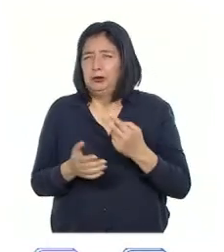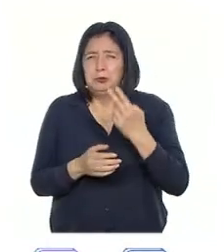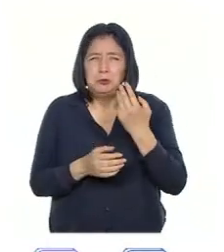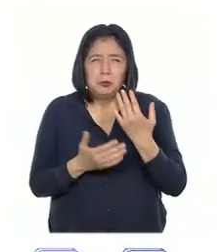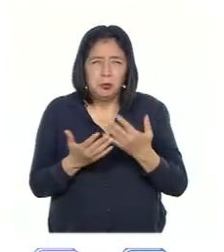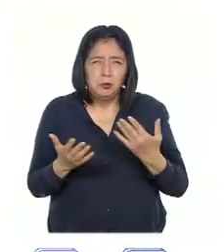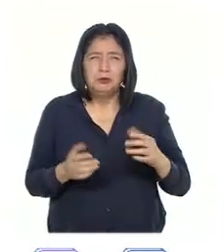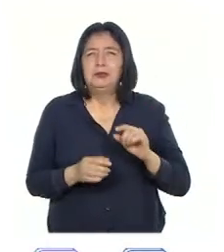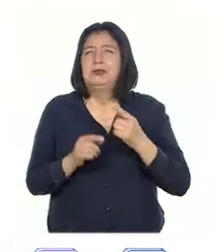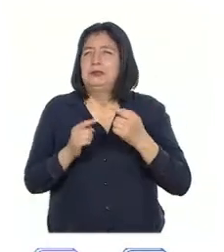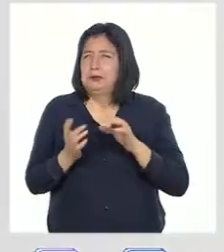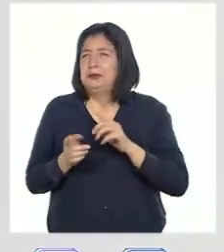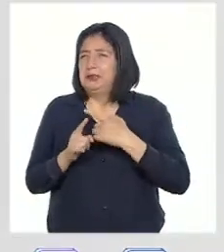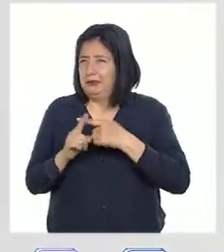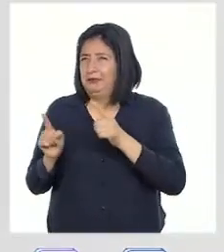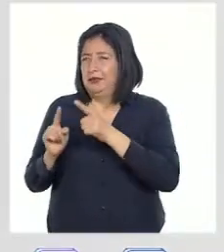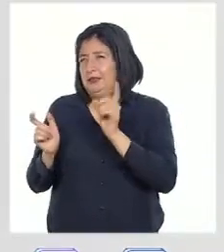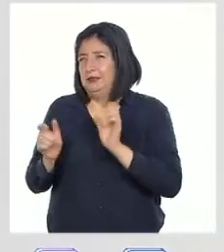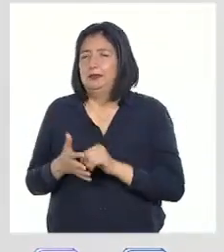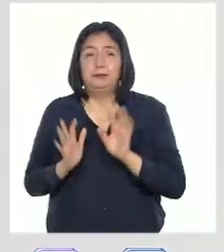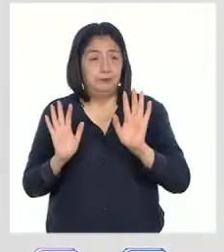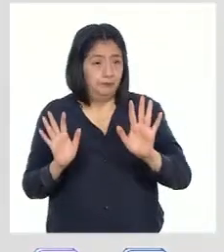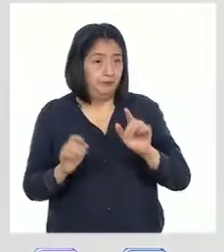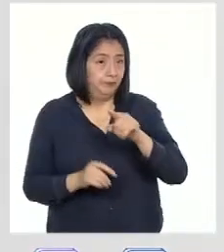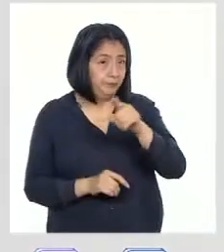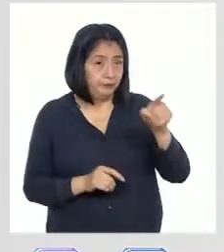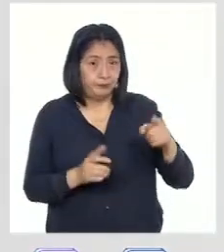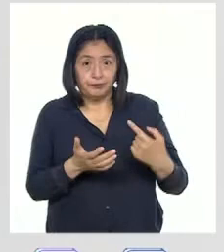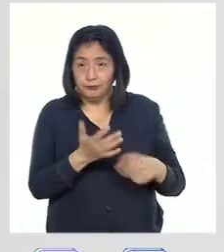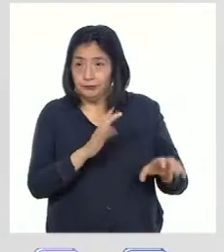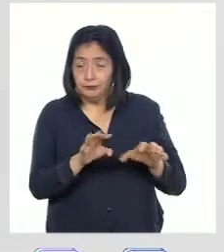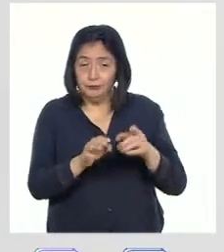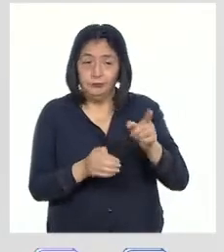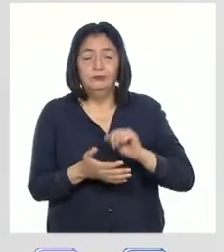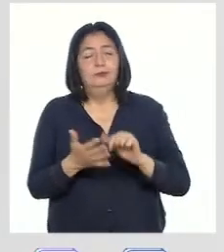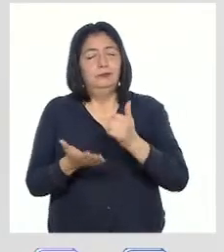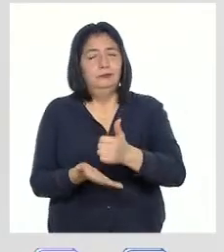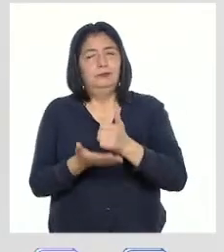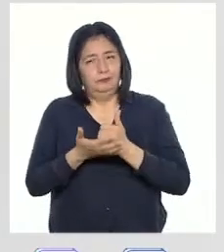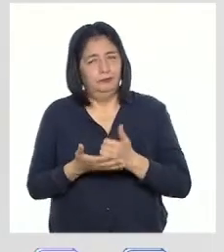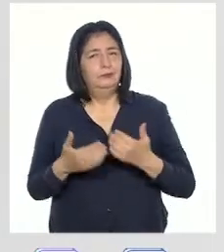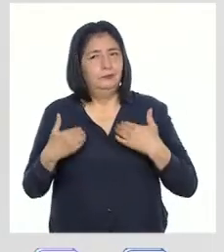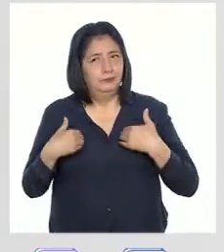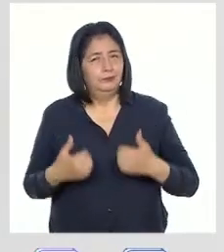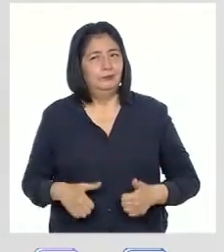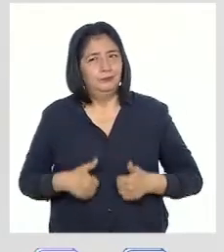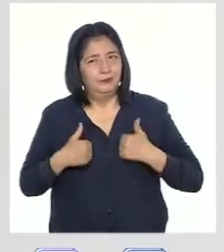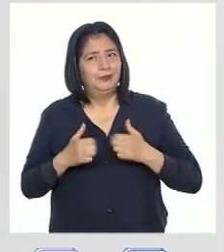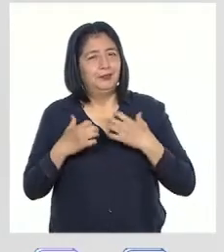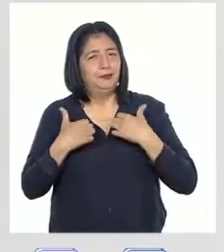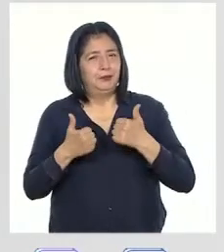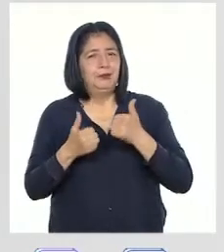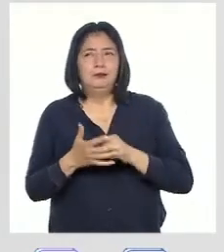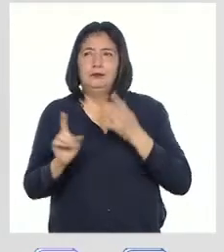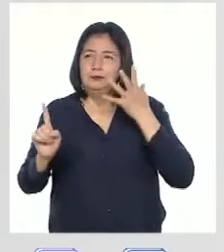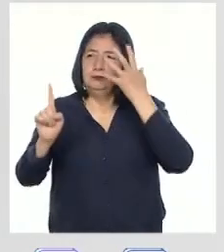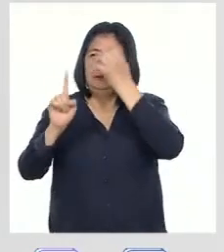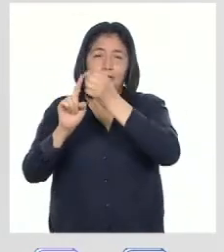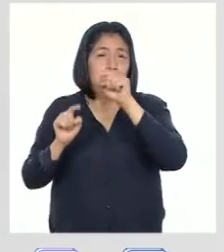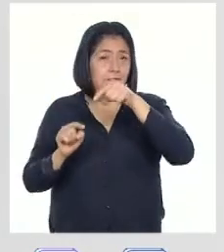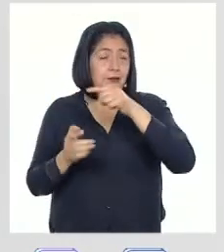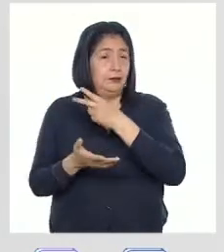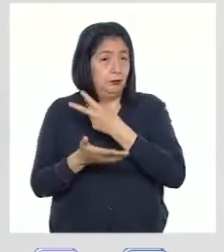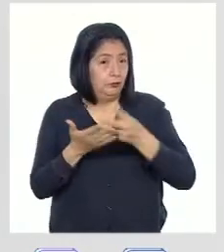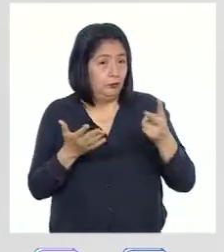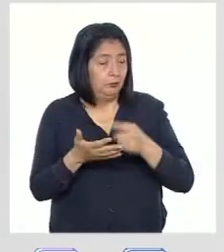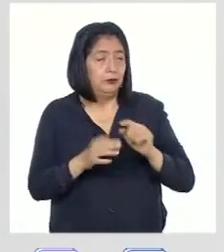podemos marcar la diferencia. Y además, estas acciones nos ayudan a tener una vida saludable. Por eso, nuestro reto de estas dos semanas